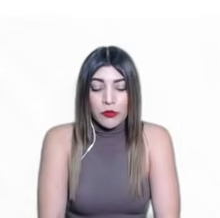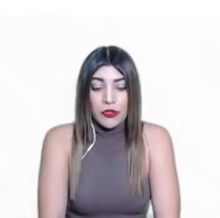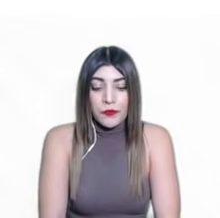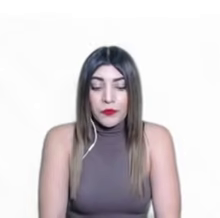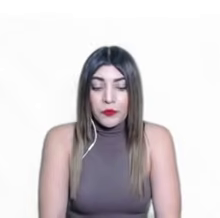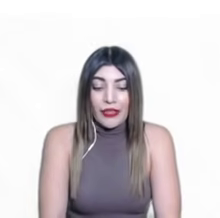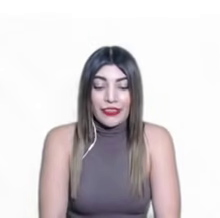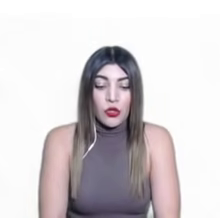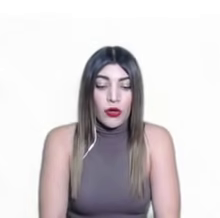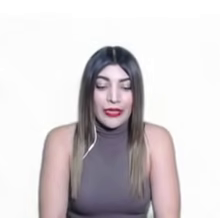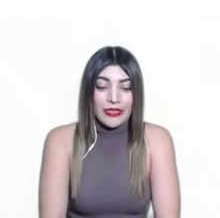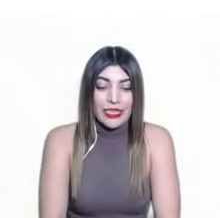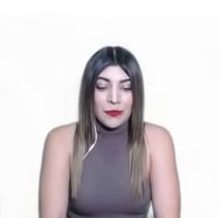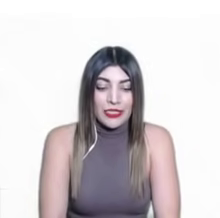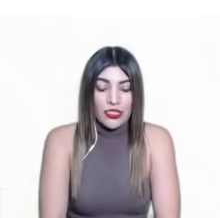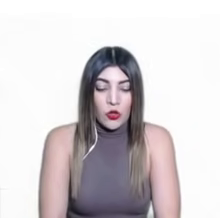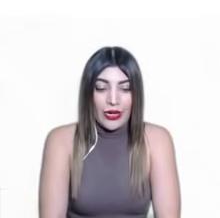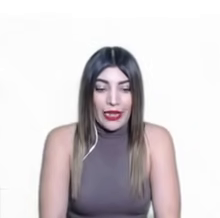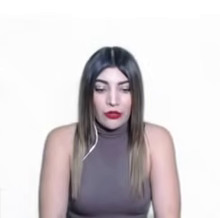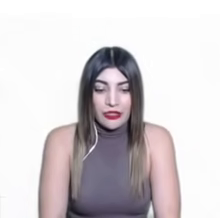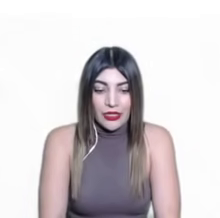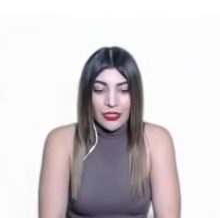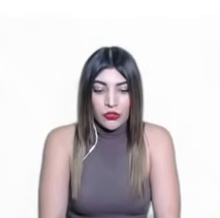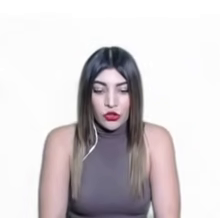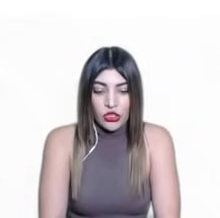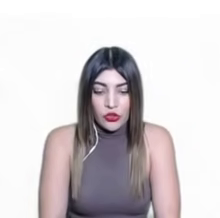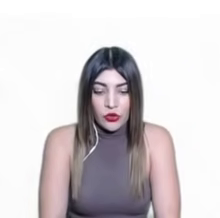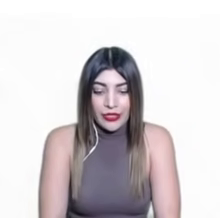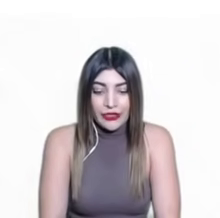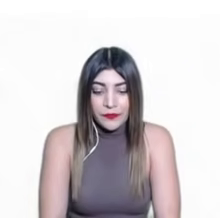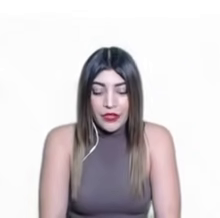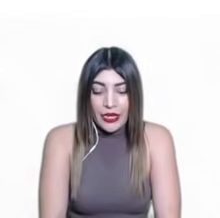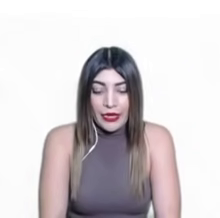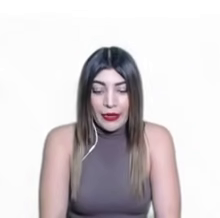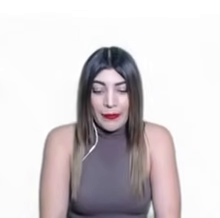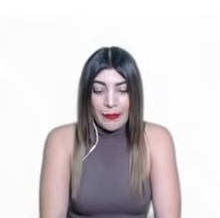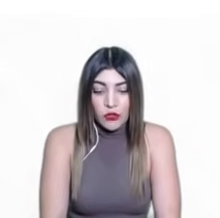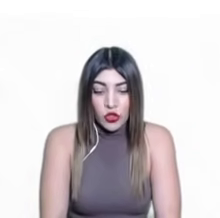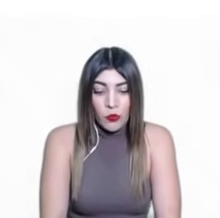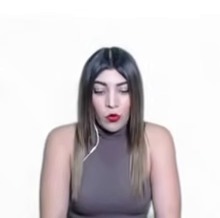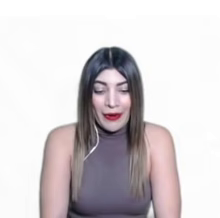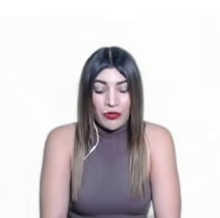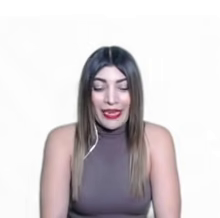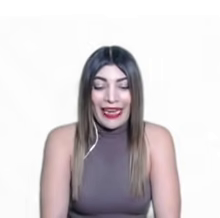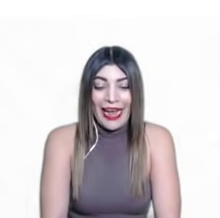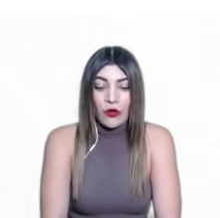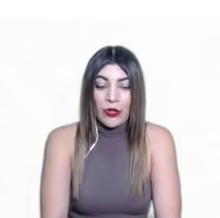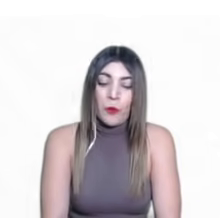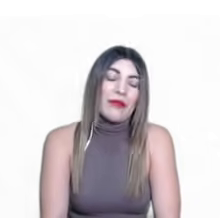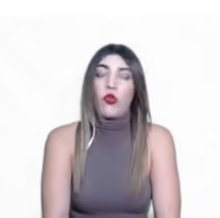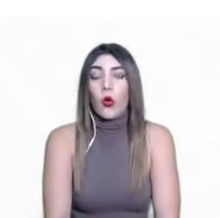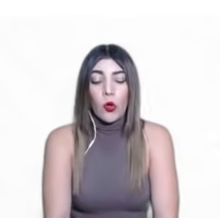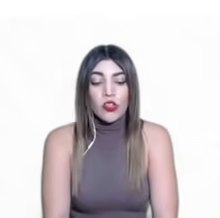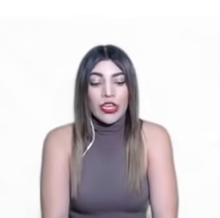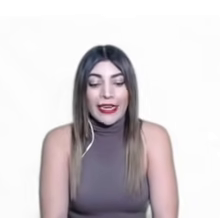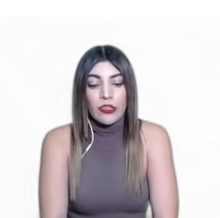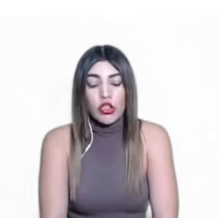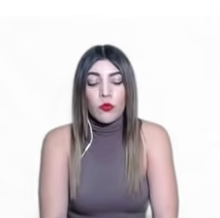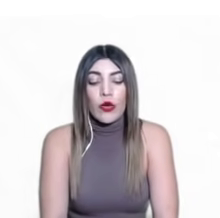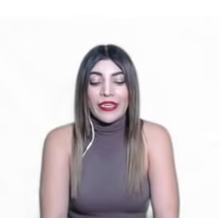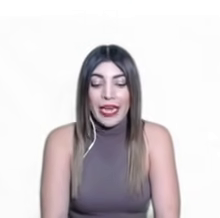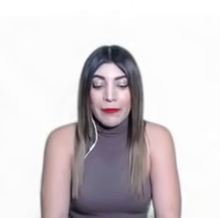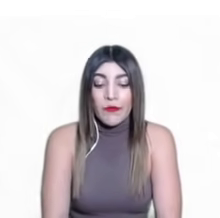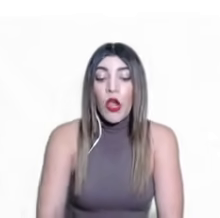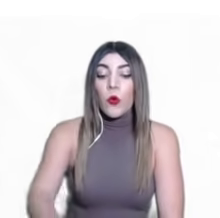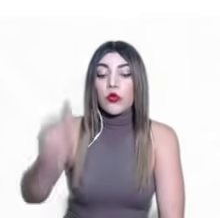barbaridad. Pues bueno, esto es las patadas de ahogado que están dando estos señores. Vemos cómo Mario Delgado le comentó: consejero